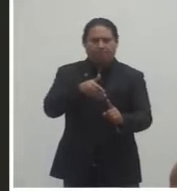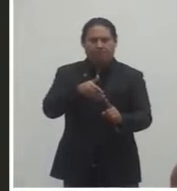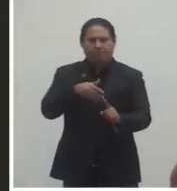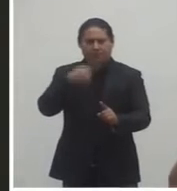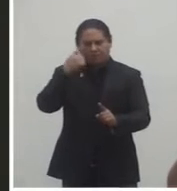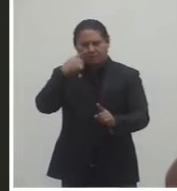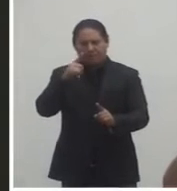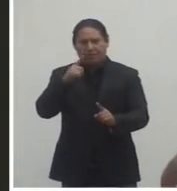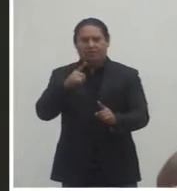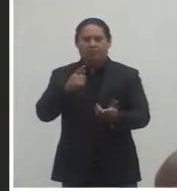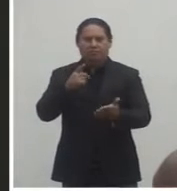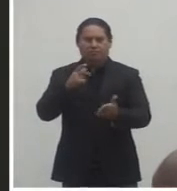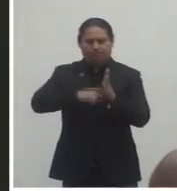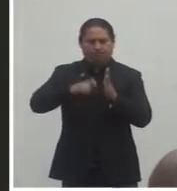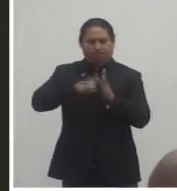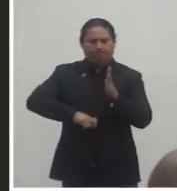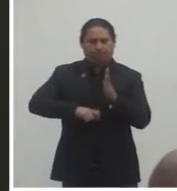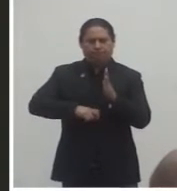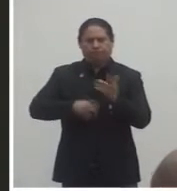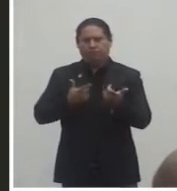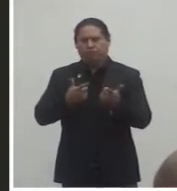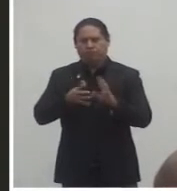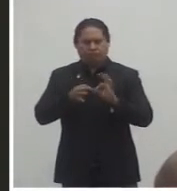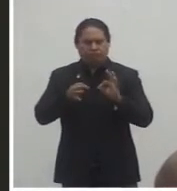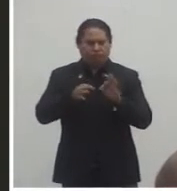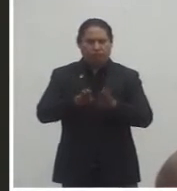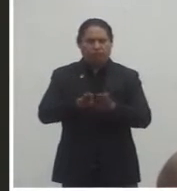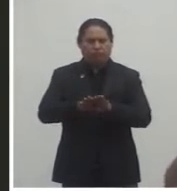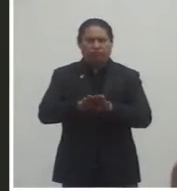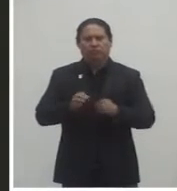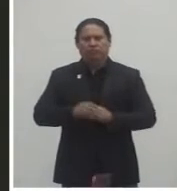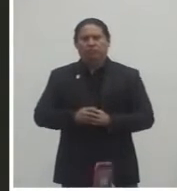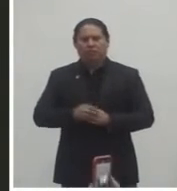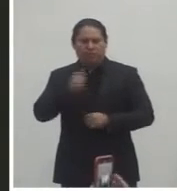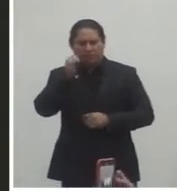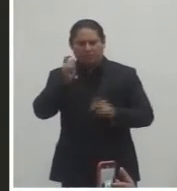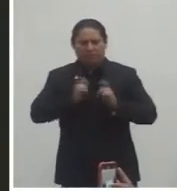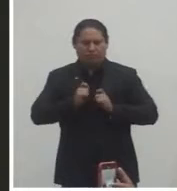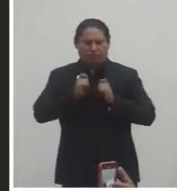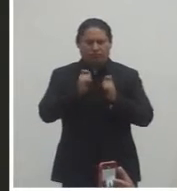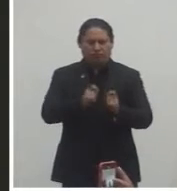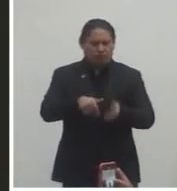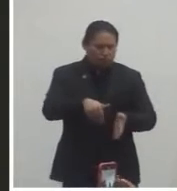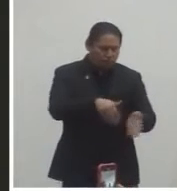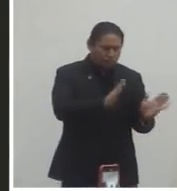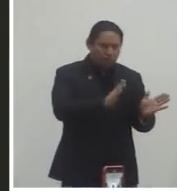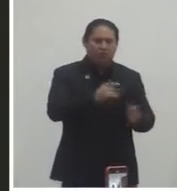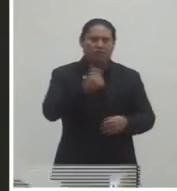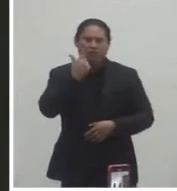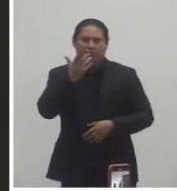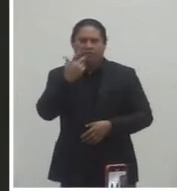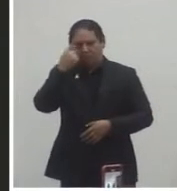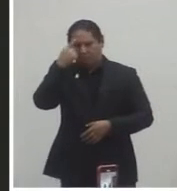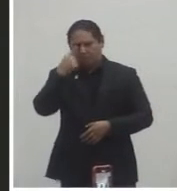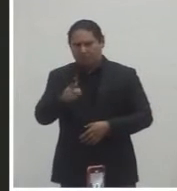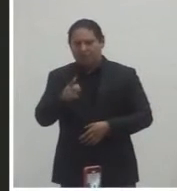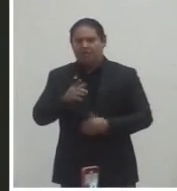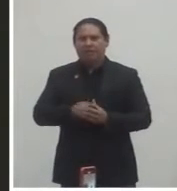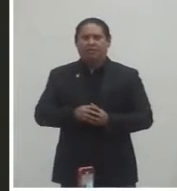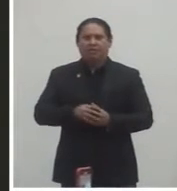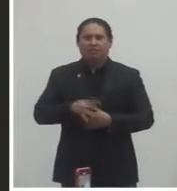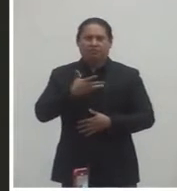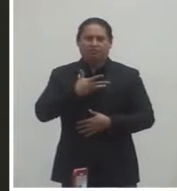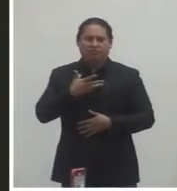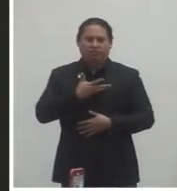generación de soluciones. Los cauces de la legalidad nos brindan siempre los caminos que se requieren para encontrar